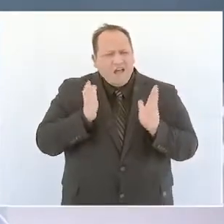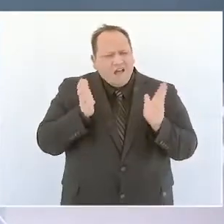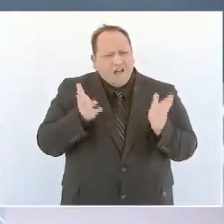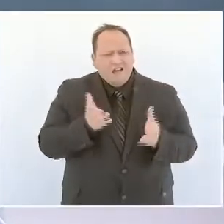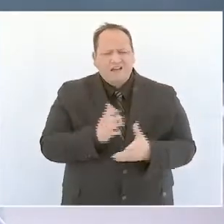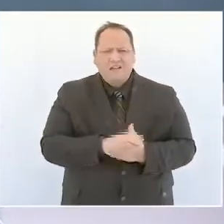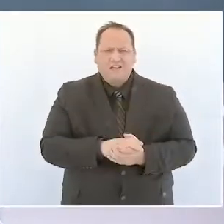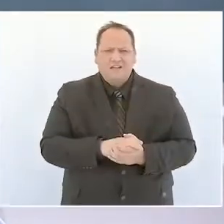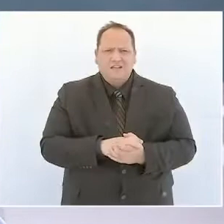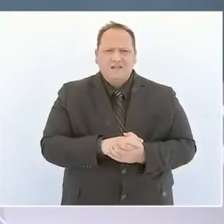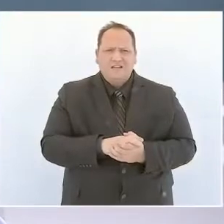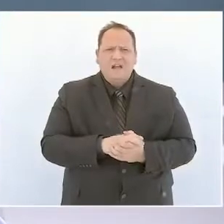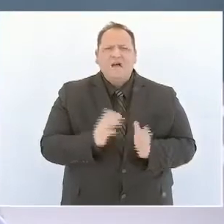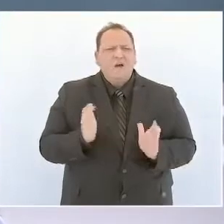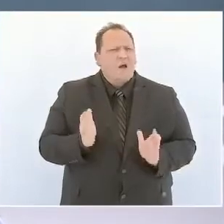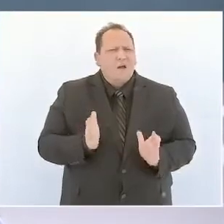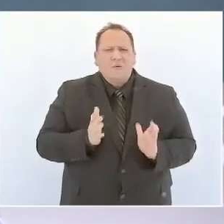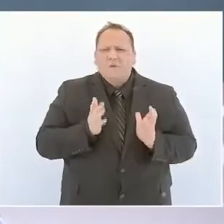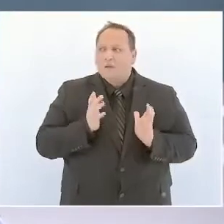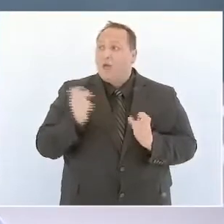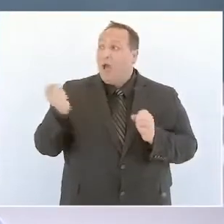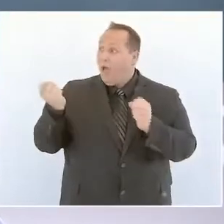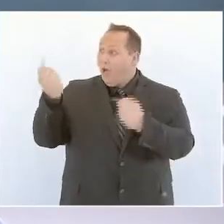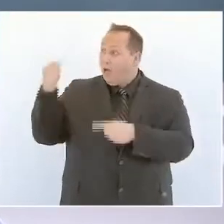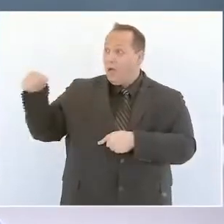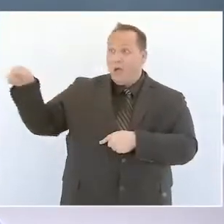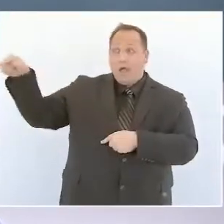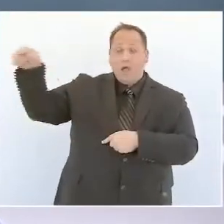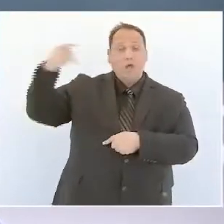el que haya quienes defienden